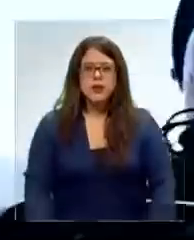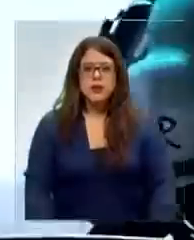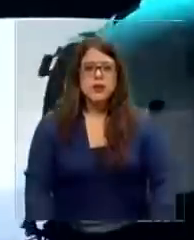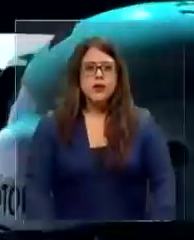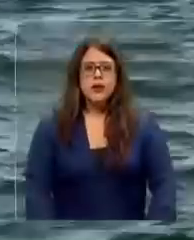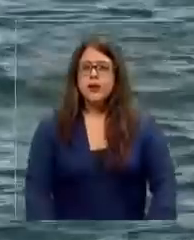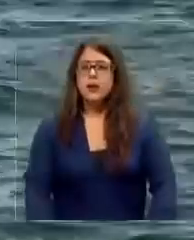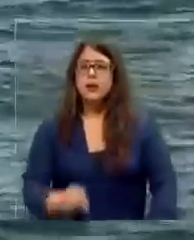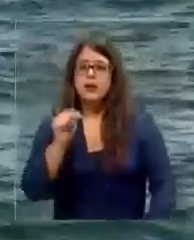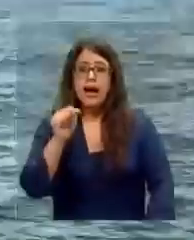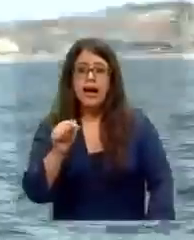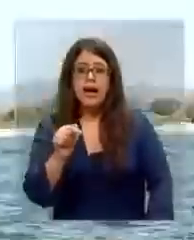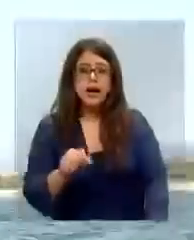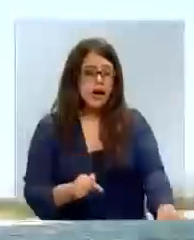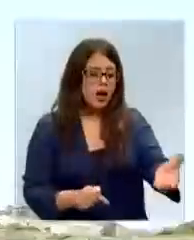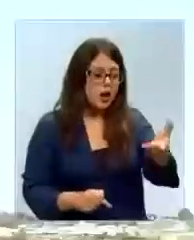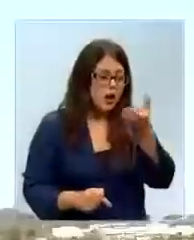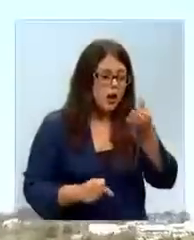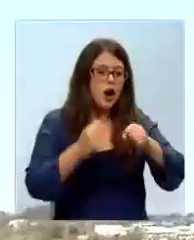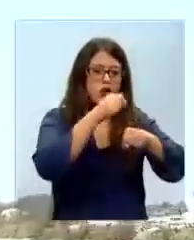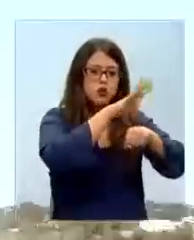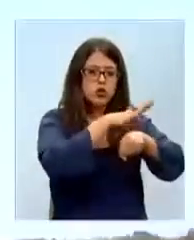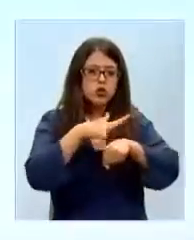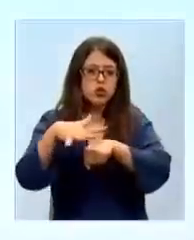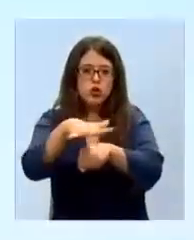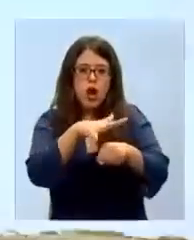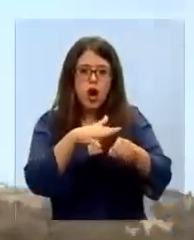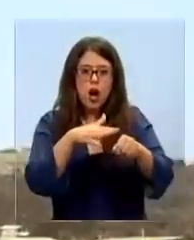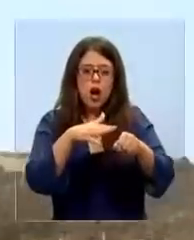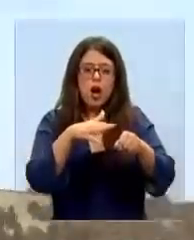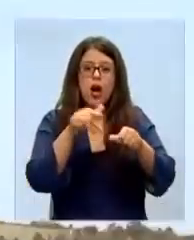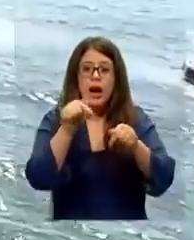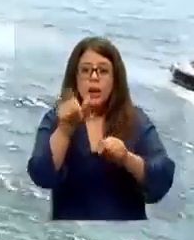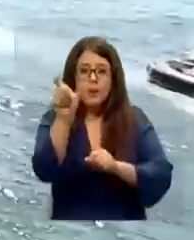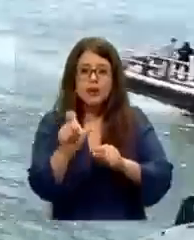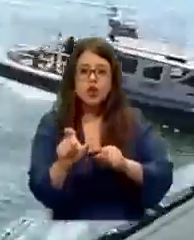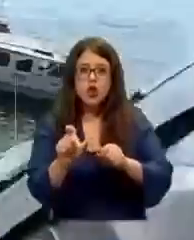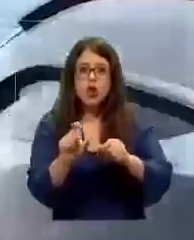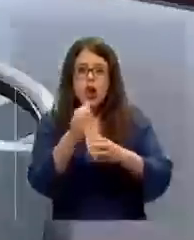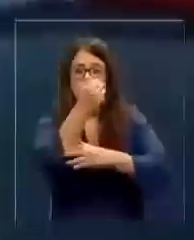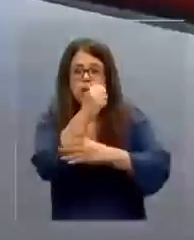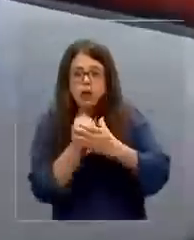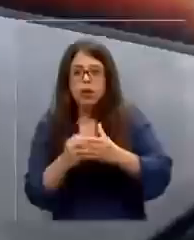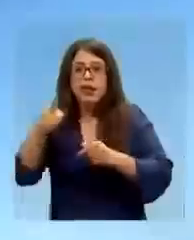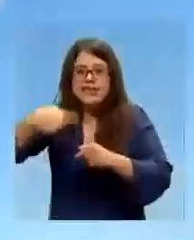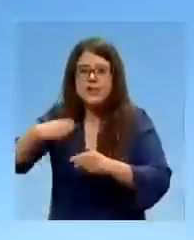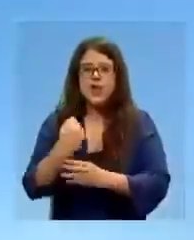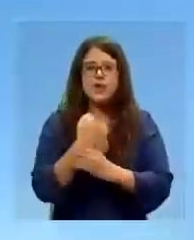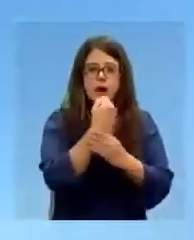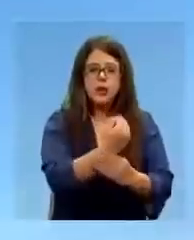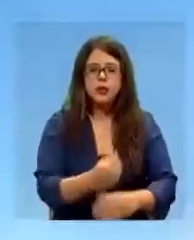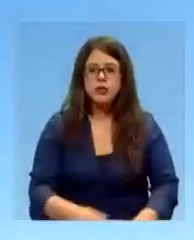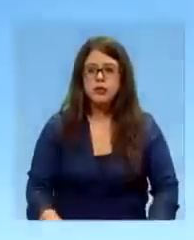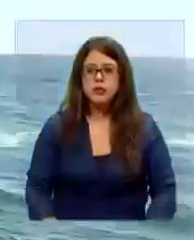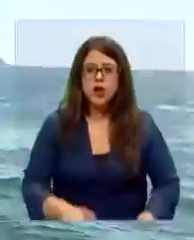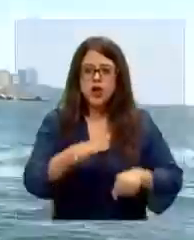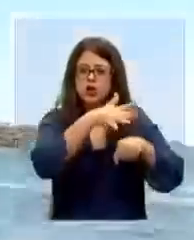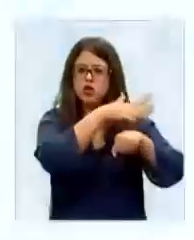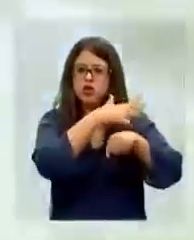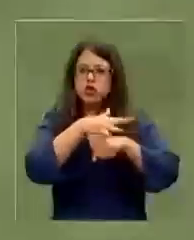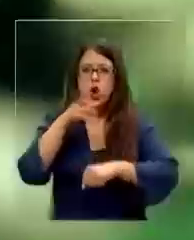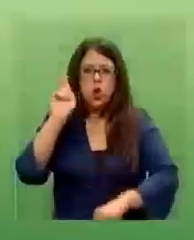Estamos en comunicaciones por radio con el helicóptero naval informando de la persona que está en el agua y ellos van a proceder al rescate.